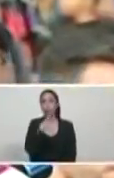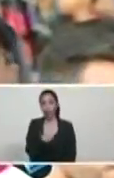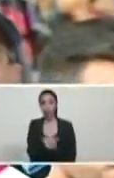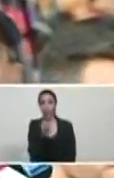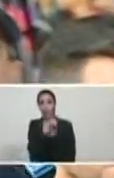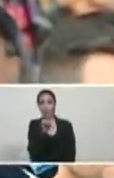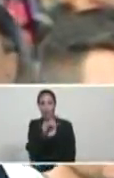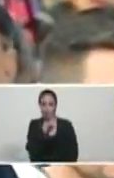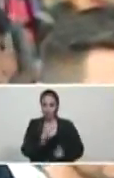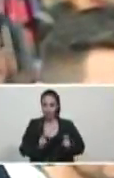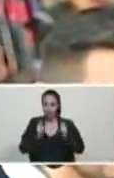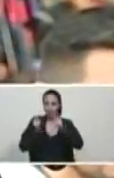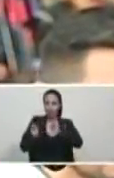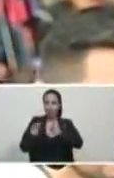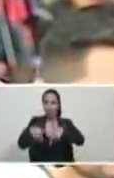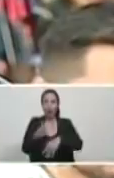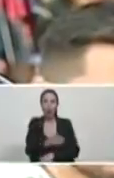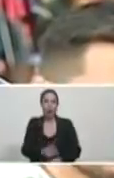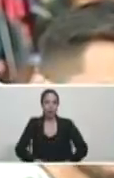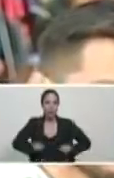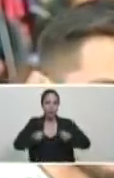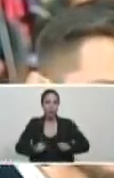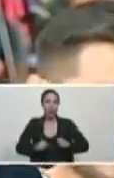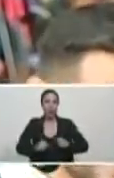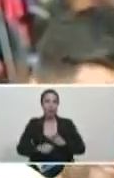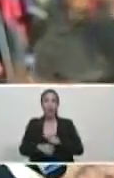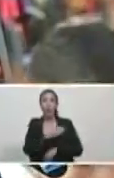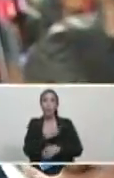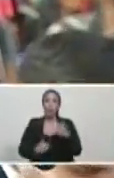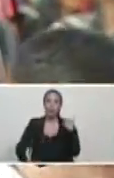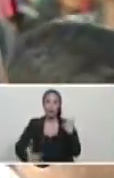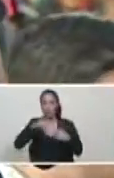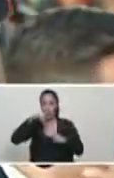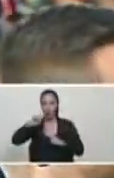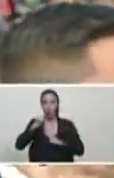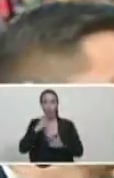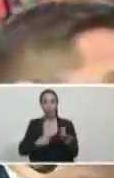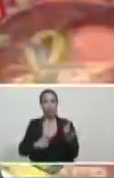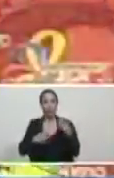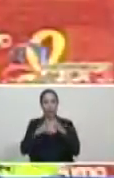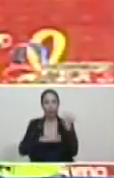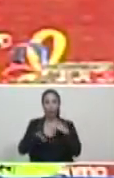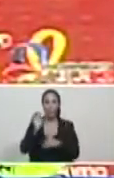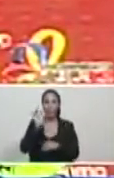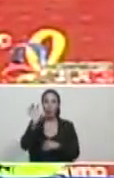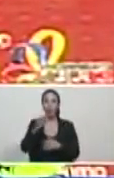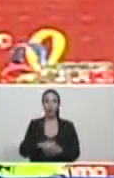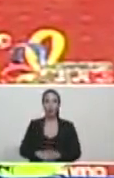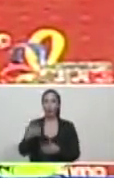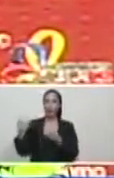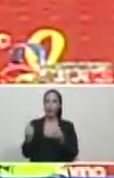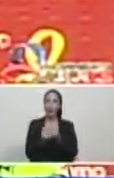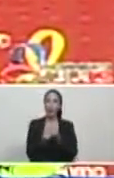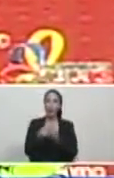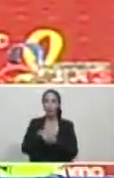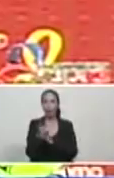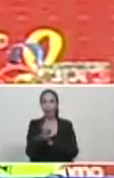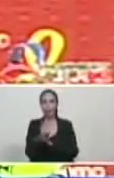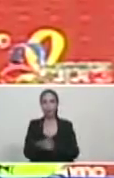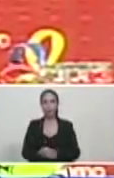un presidente con los pantalones bien puestos para defender la patria junto al pueblo venezolano.